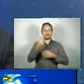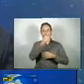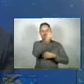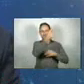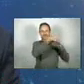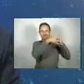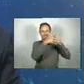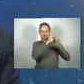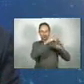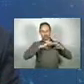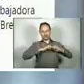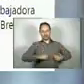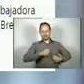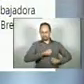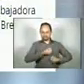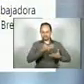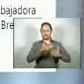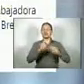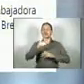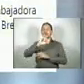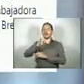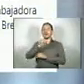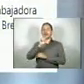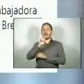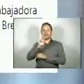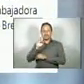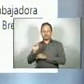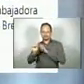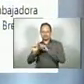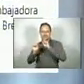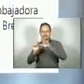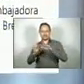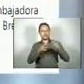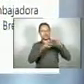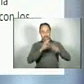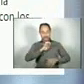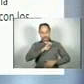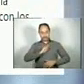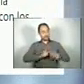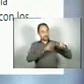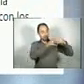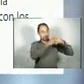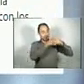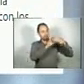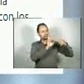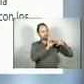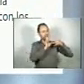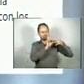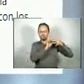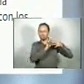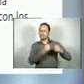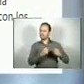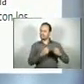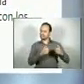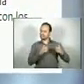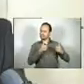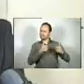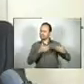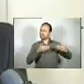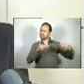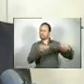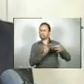norteamericanos, Javier Argueta sostiene que las relaciones entre El Salvador y Estados Unidos se mantienen firmes.